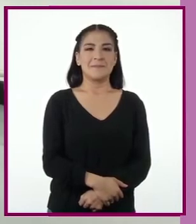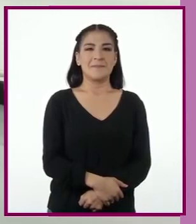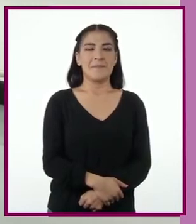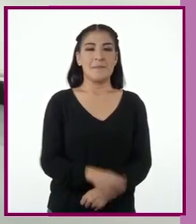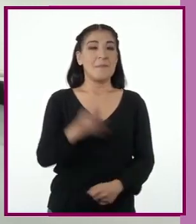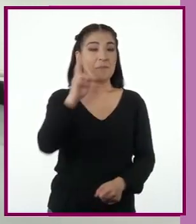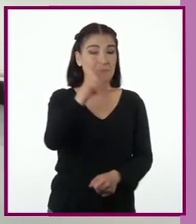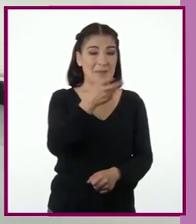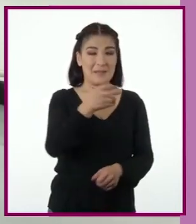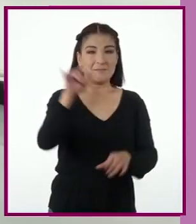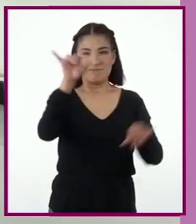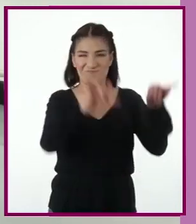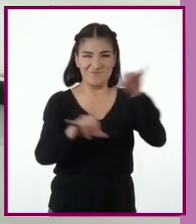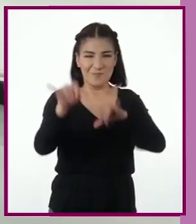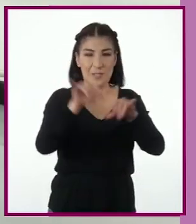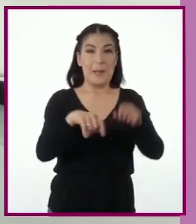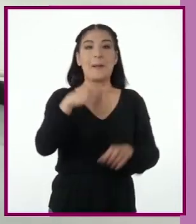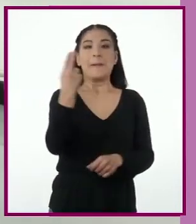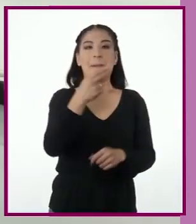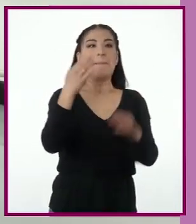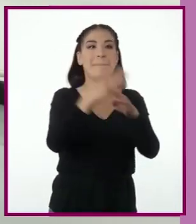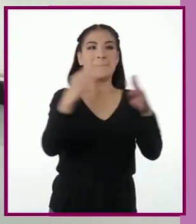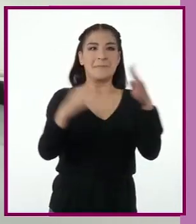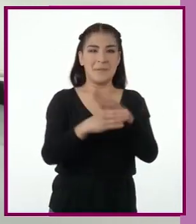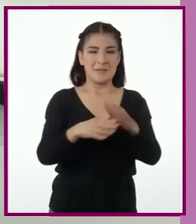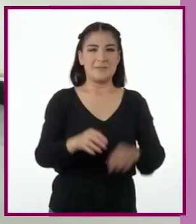Para este experimento necesitarás los siguientes materiales: